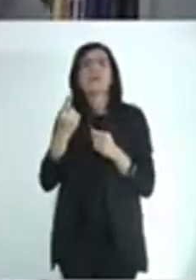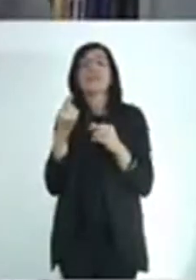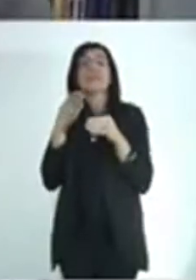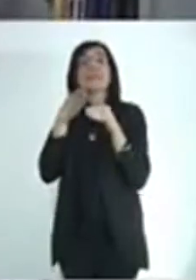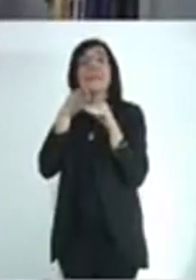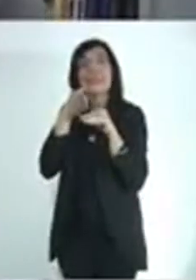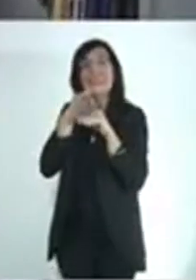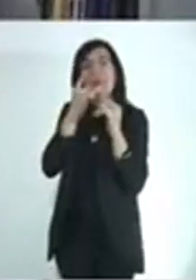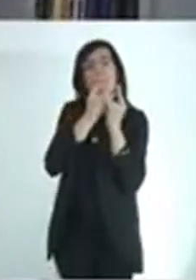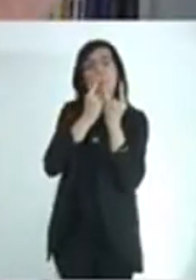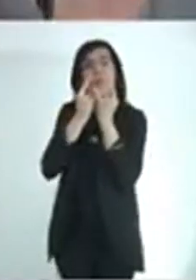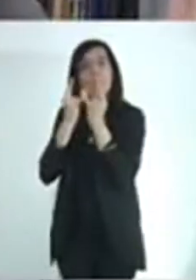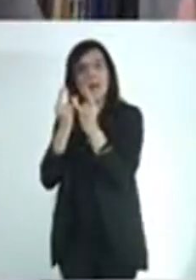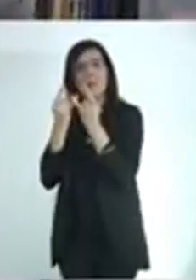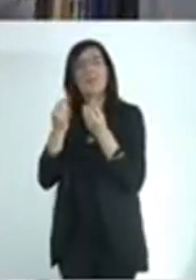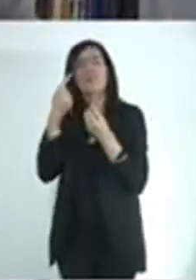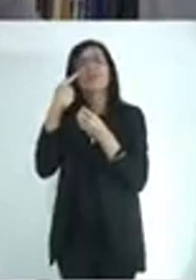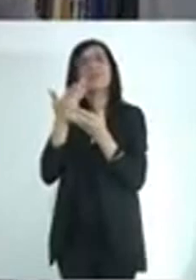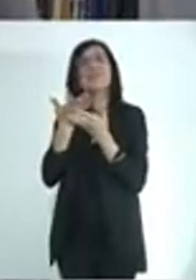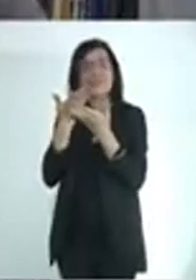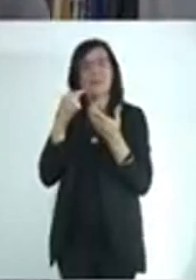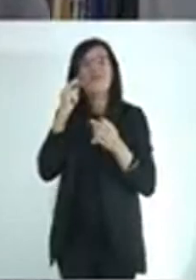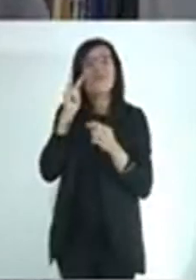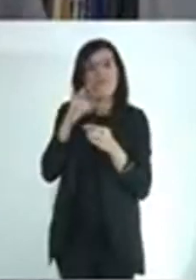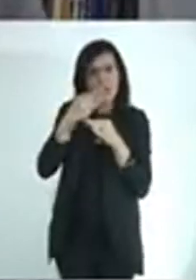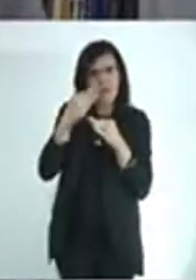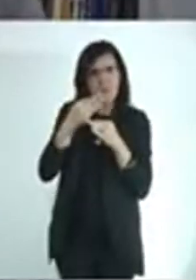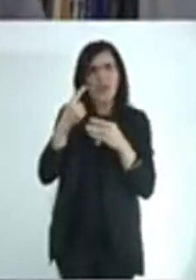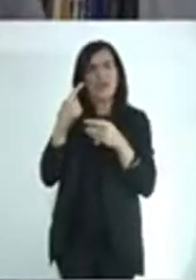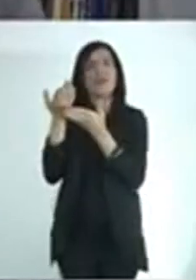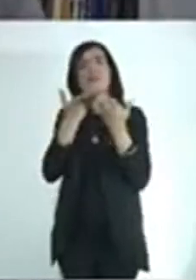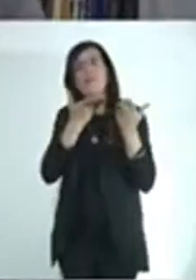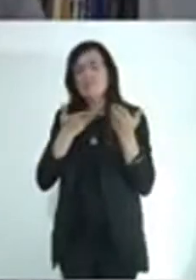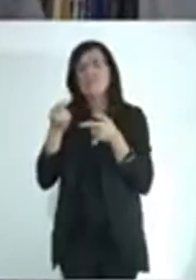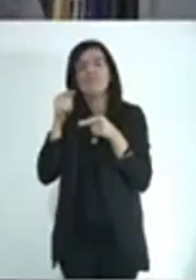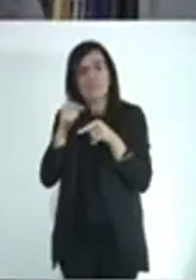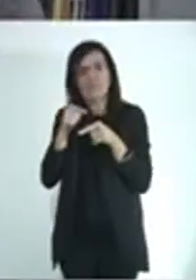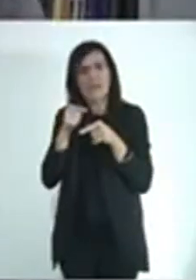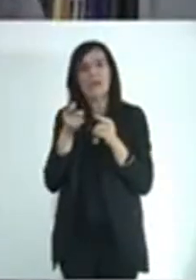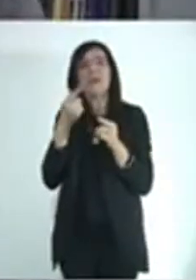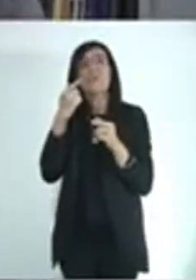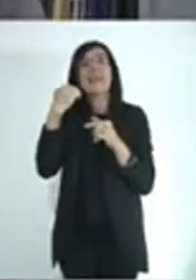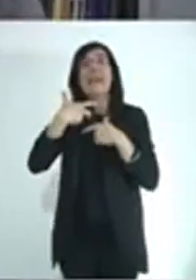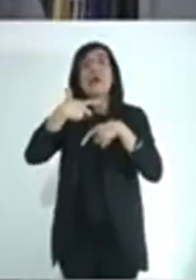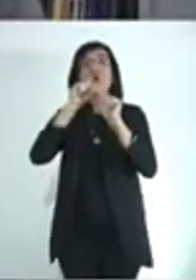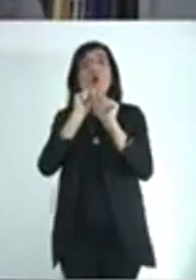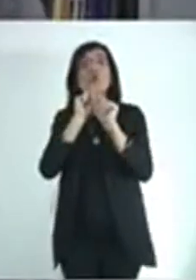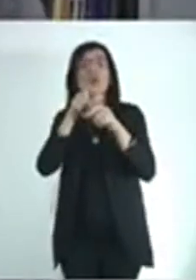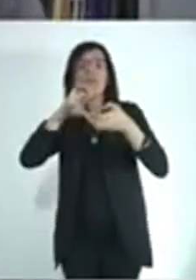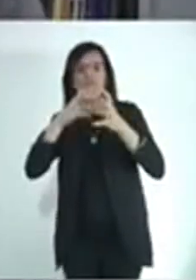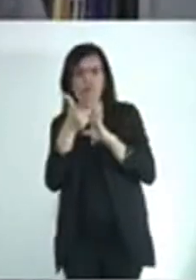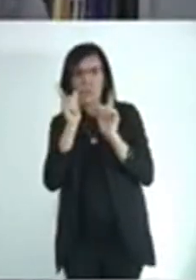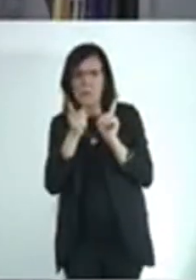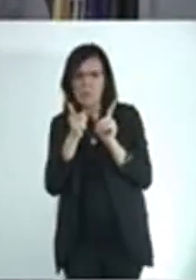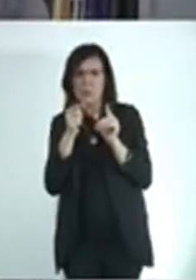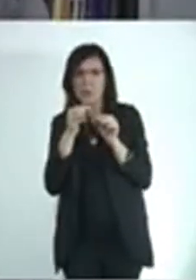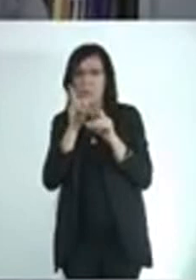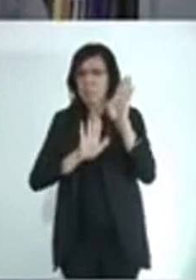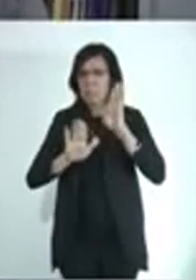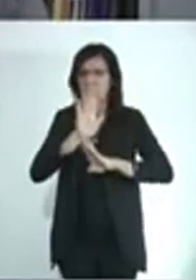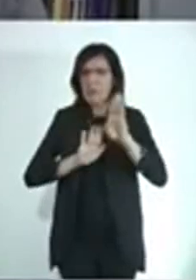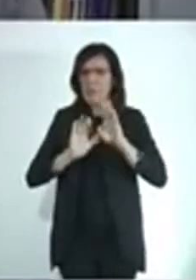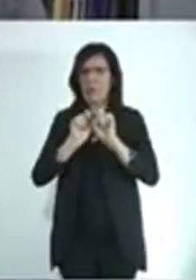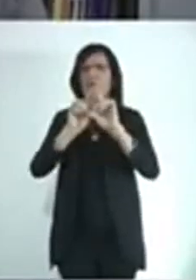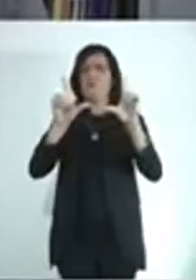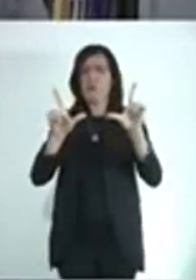la plataforma para que puedan compartir con toda la gente realmente estos materiales que son realmente un gran trabajo. Y totalmente